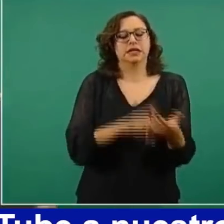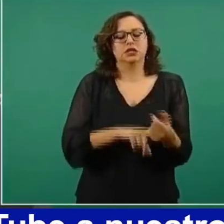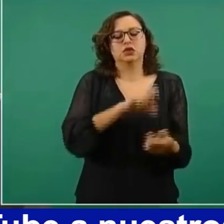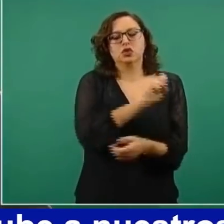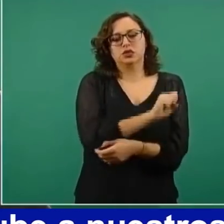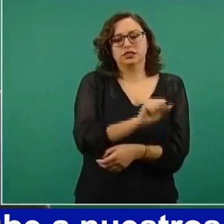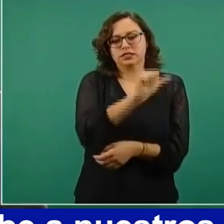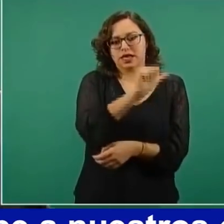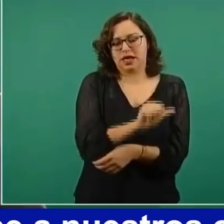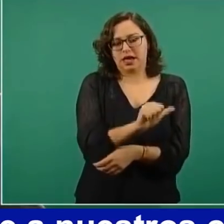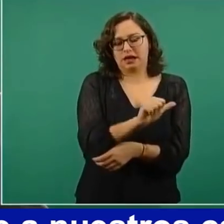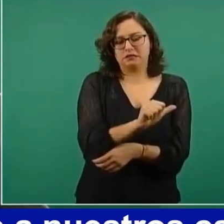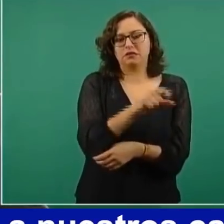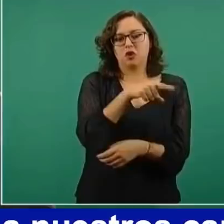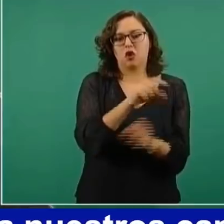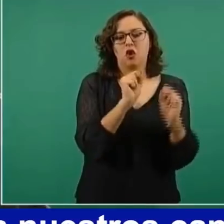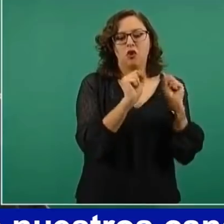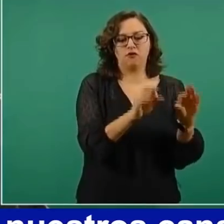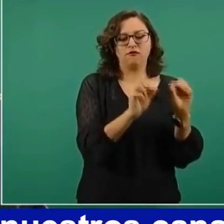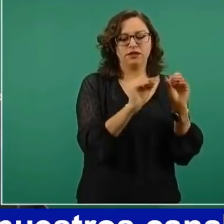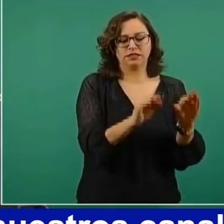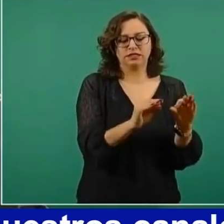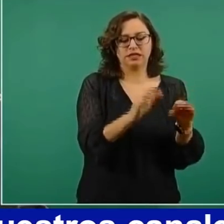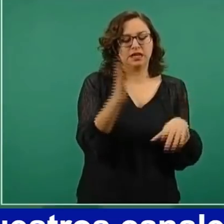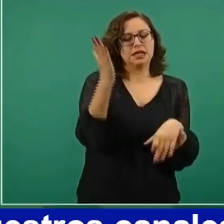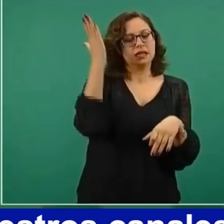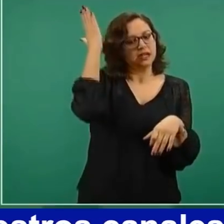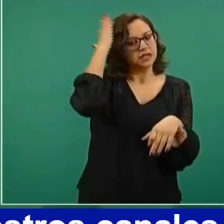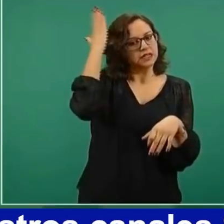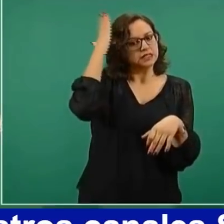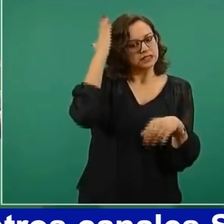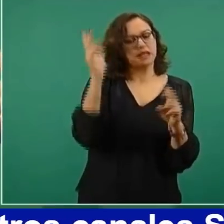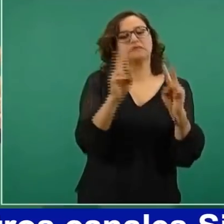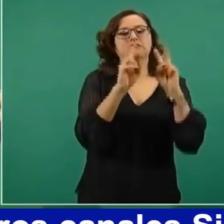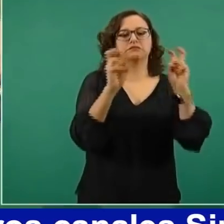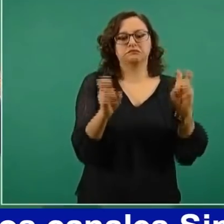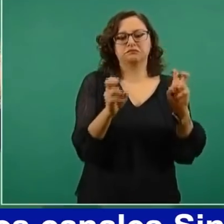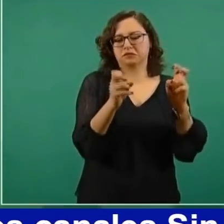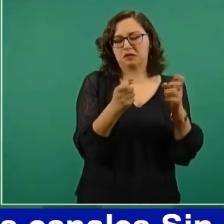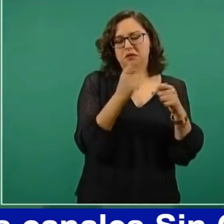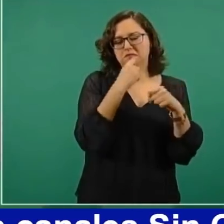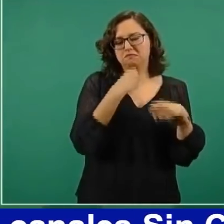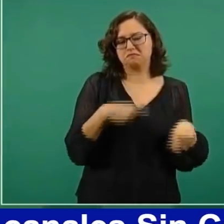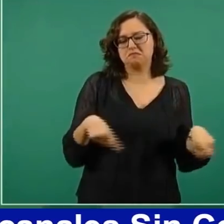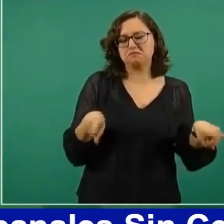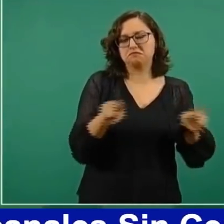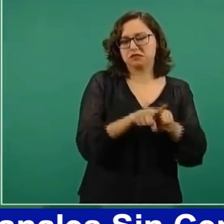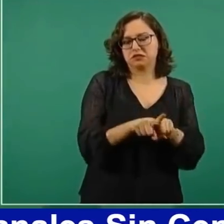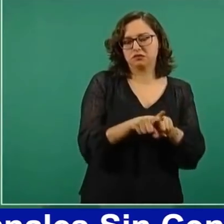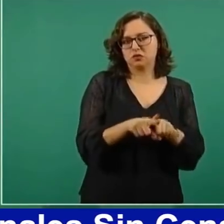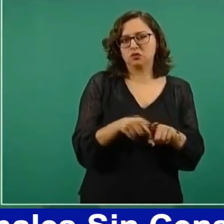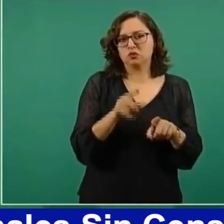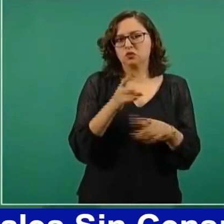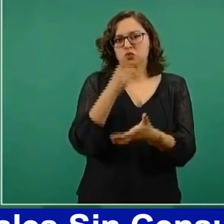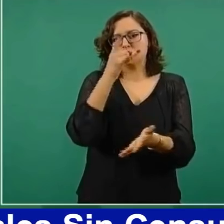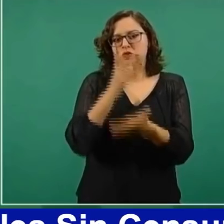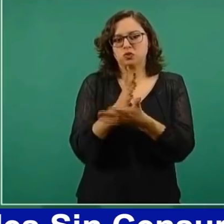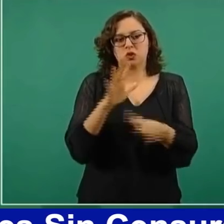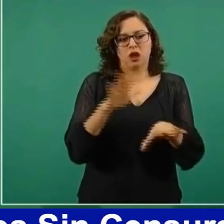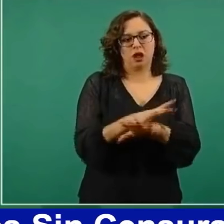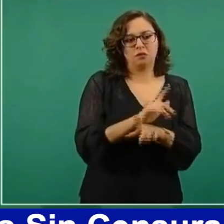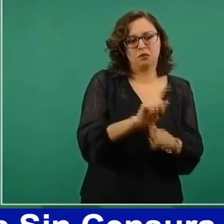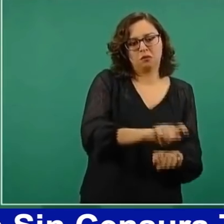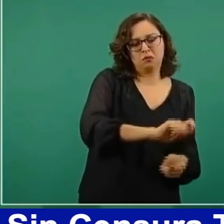una oficina que se llamaba Gerencia General de Reactivos y Biológicos. Entonces simplemente cambió la modalidad